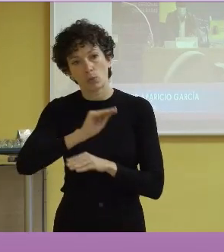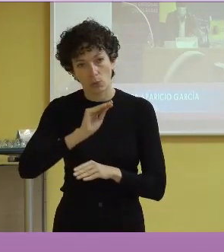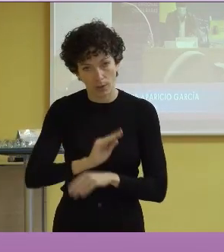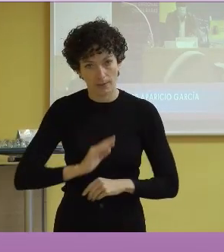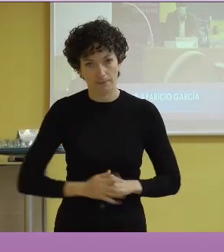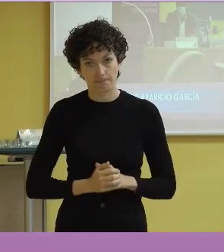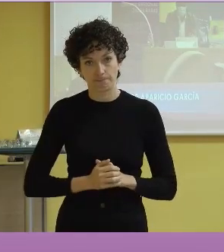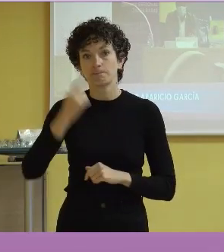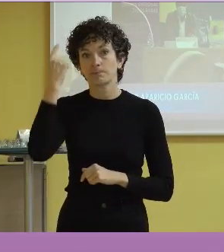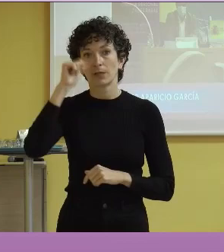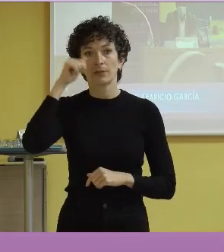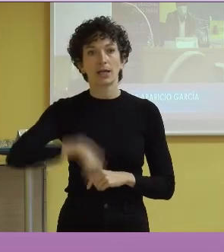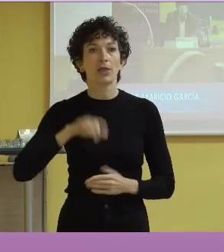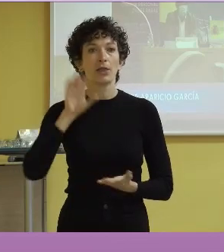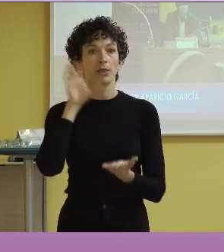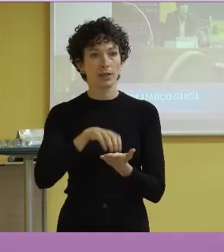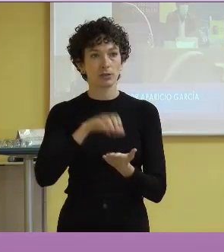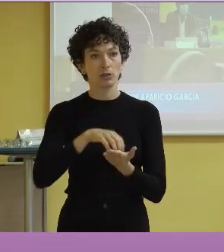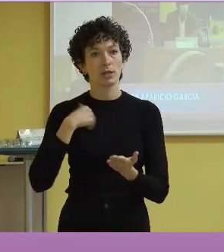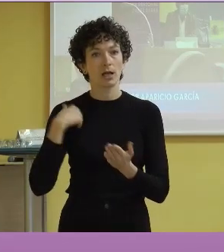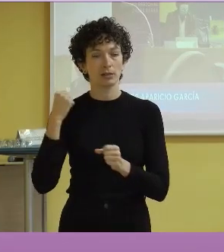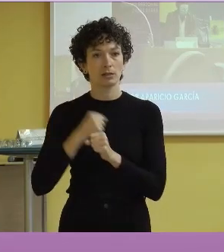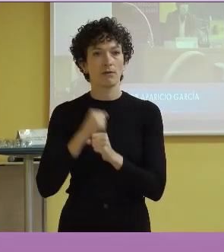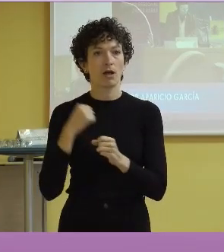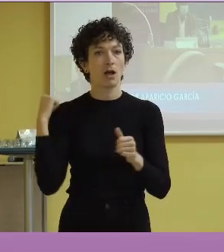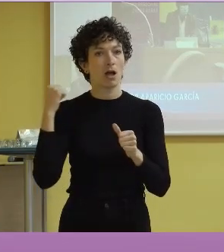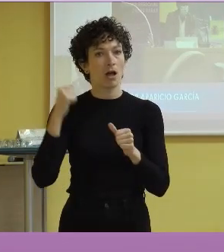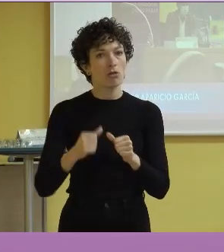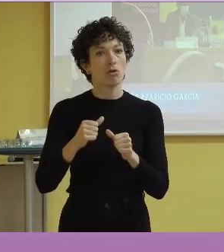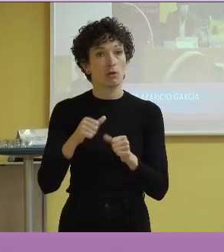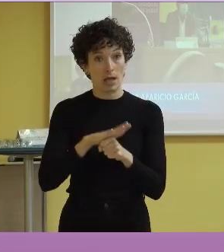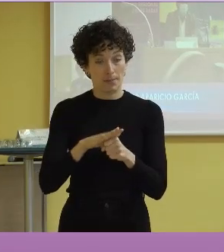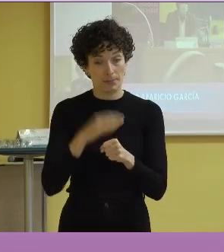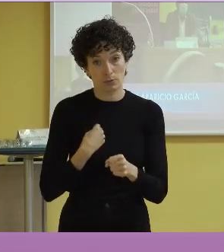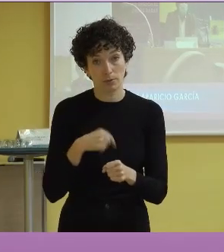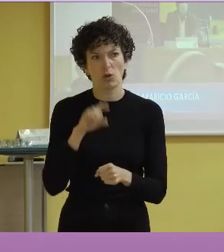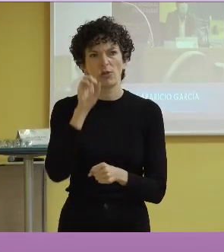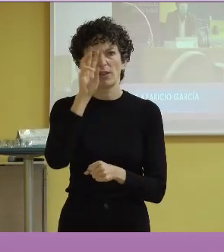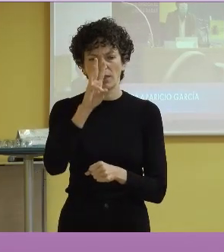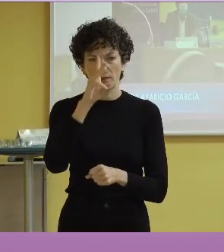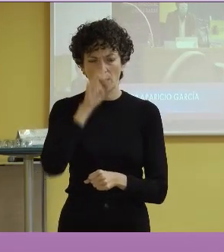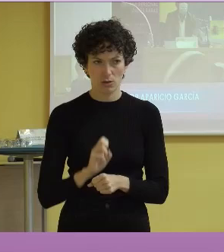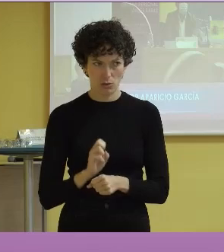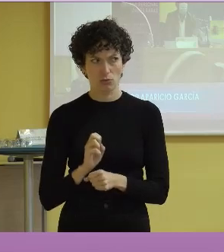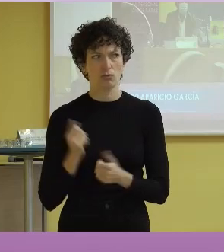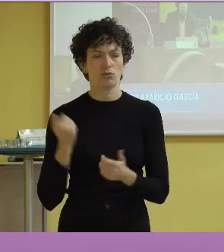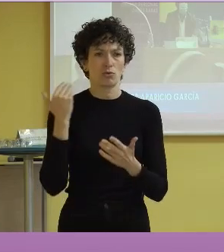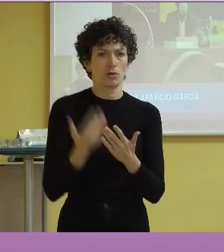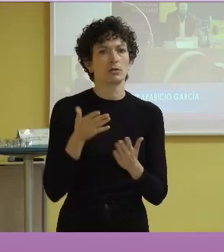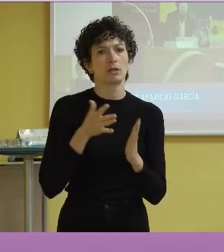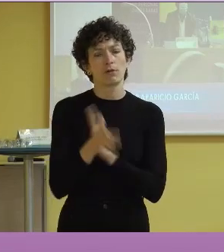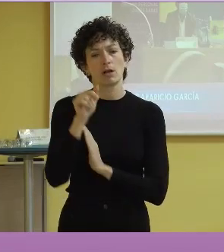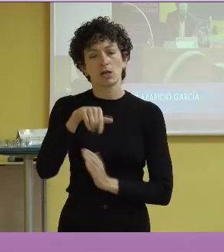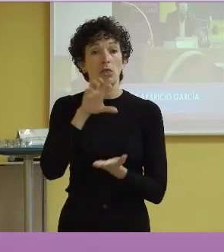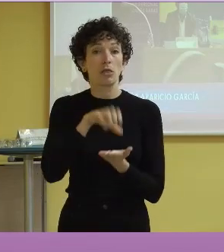Sabéis que es un centro que lleva trabajando desde ese ámbito 13 años y por tanto somos un centro, si